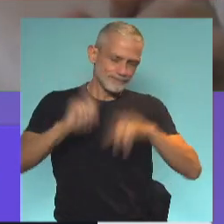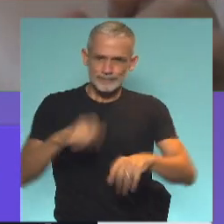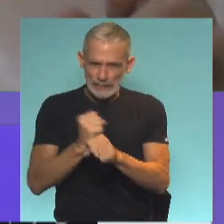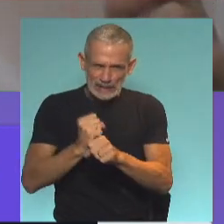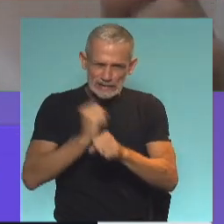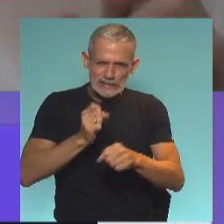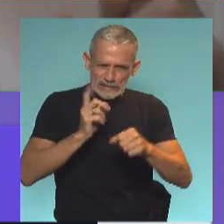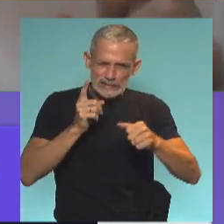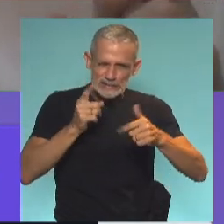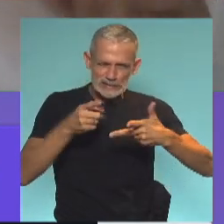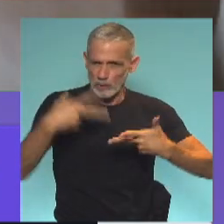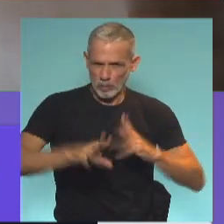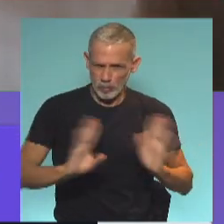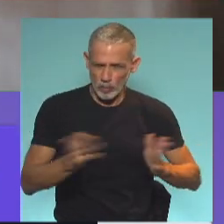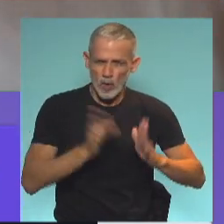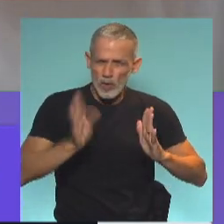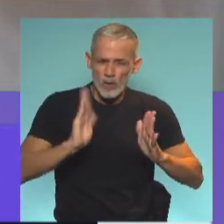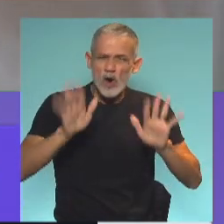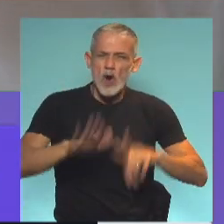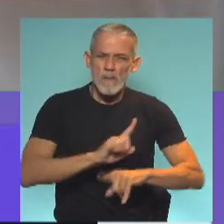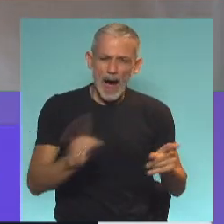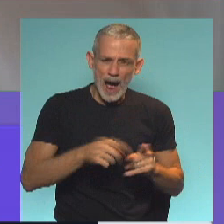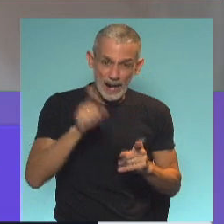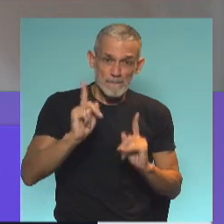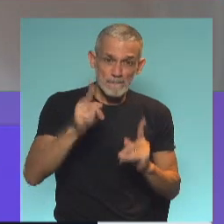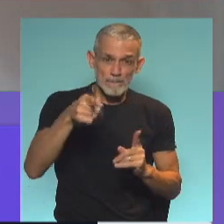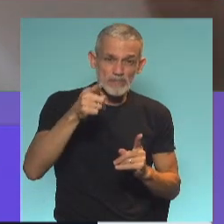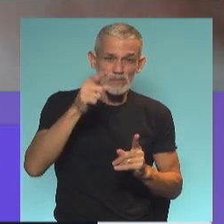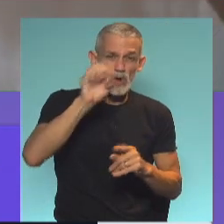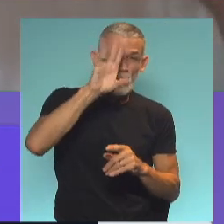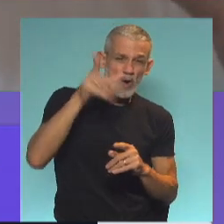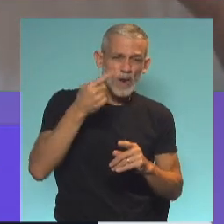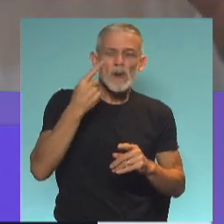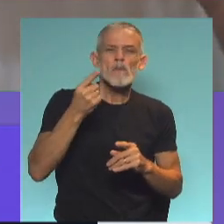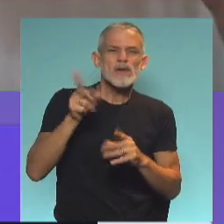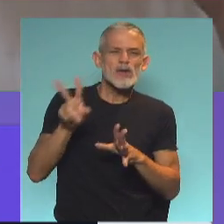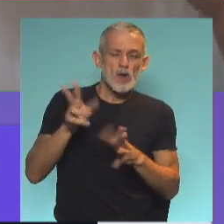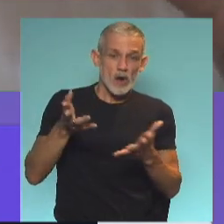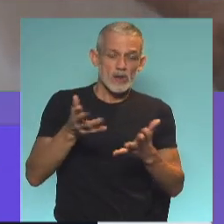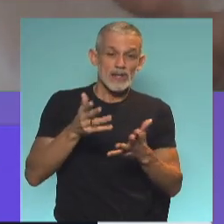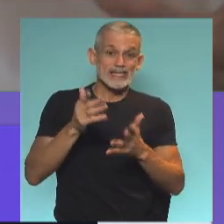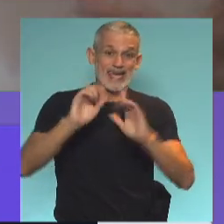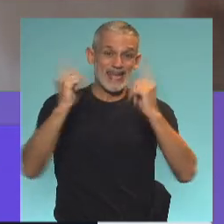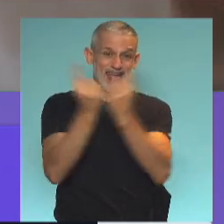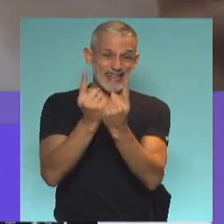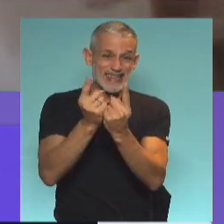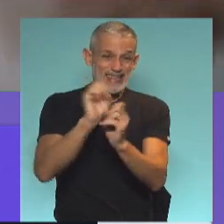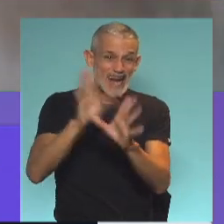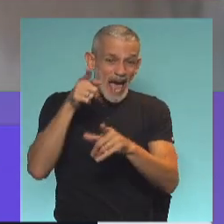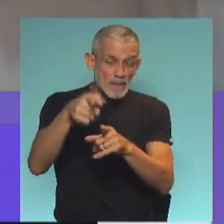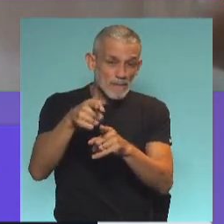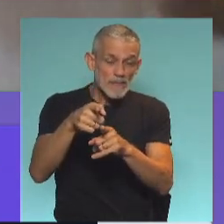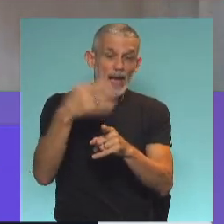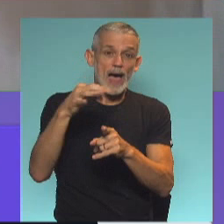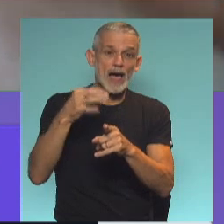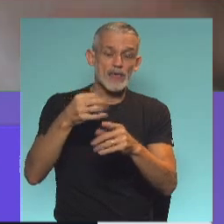manera ininterrumpida prácticamente con cuadros como los que ustedes están mostrando. Por ejemplo, la gente de terapia intensiva que tienen que